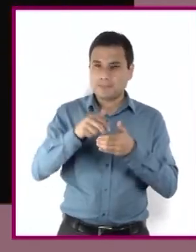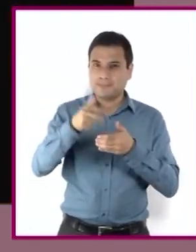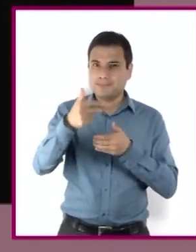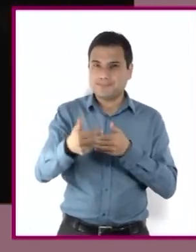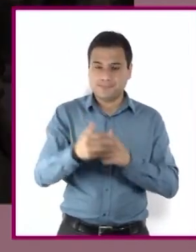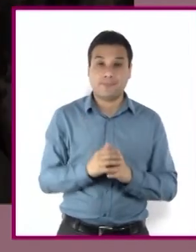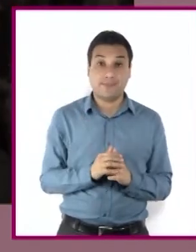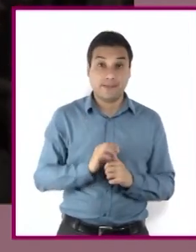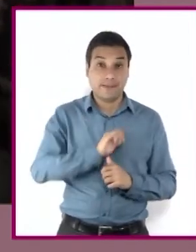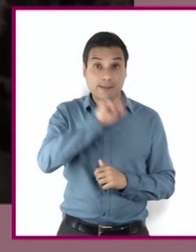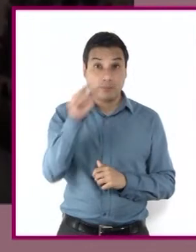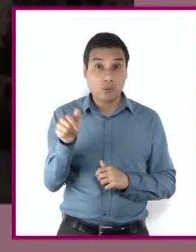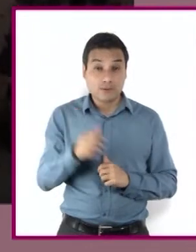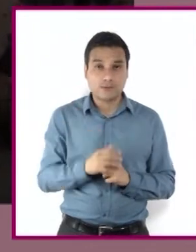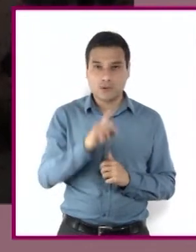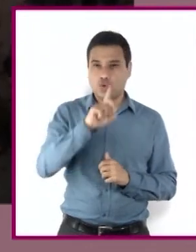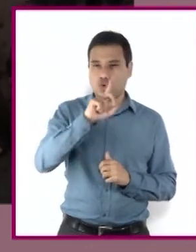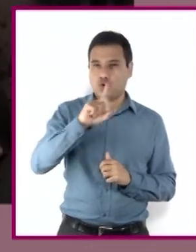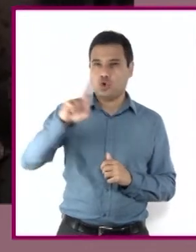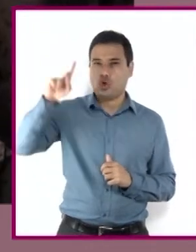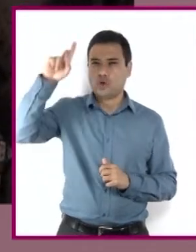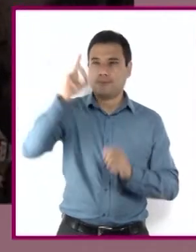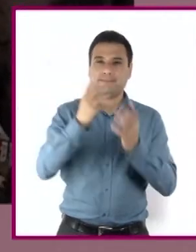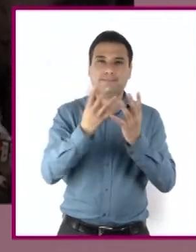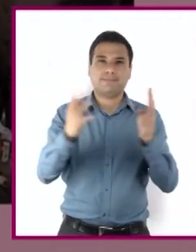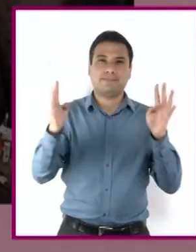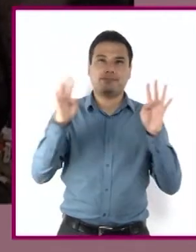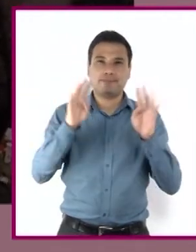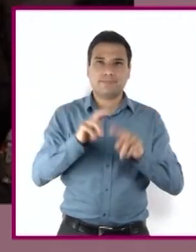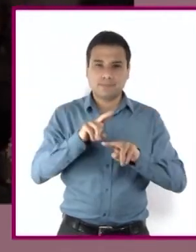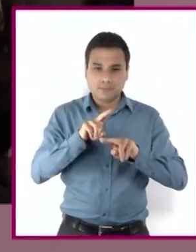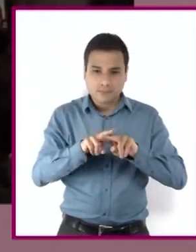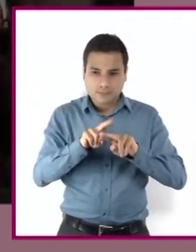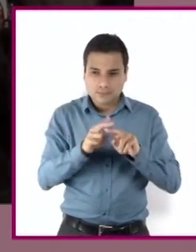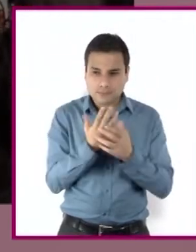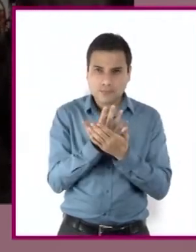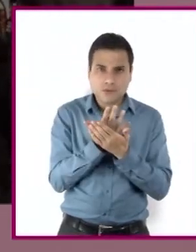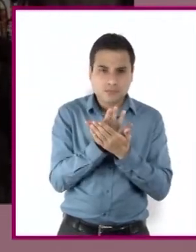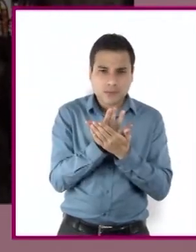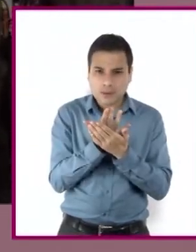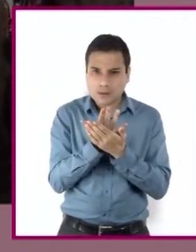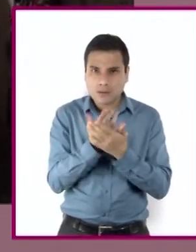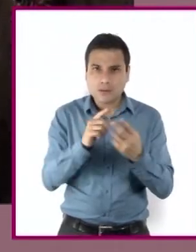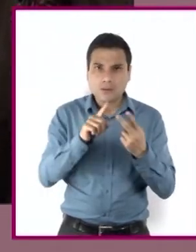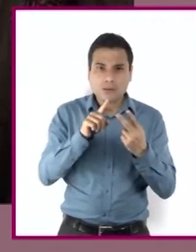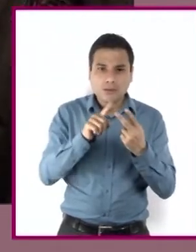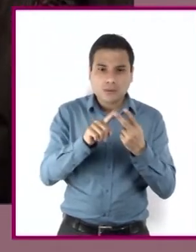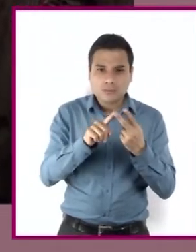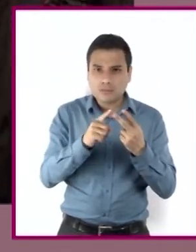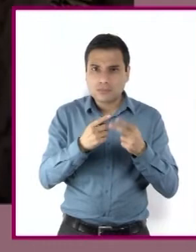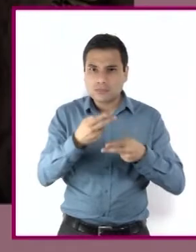Enseguida, los dioses se sentaron a esperar por dónde saldría Nanahuatzin convertido en sol.